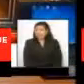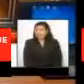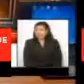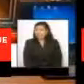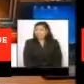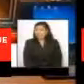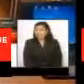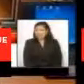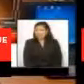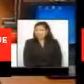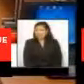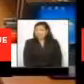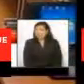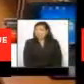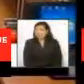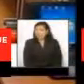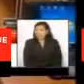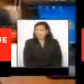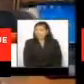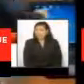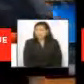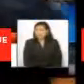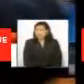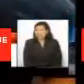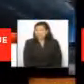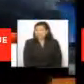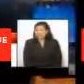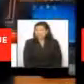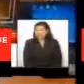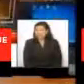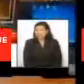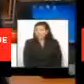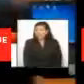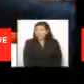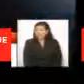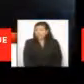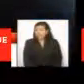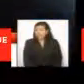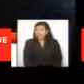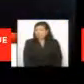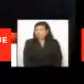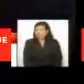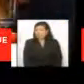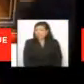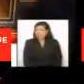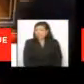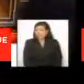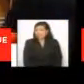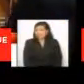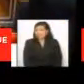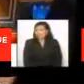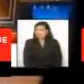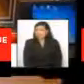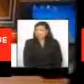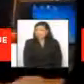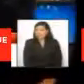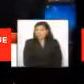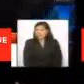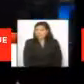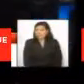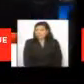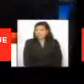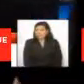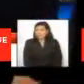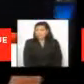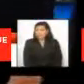constitucional en esta comisión. Y previamente hemos escuchado, bueno, ha estado en parte Karina Beteta en esta transmisión en vivo, pero ella persiste con la posición